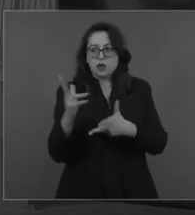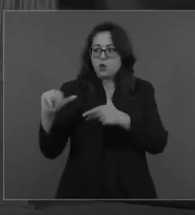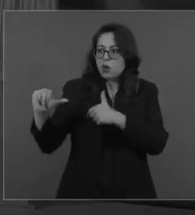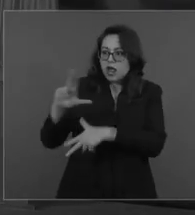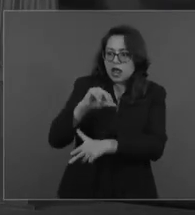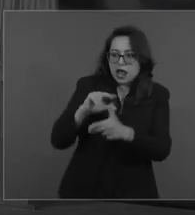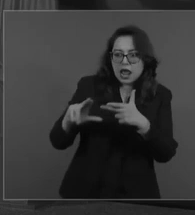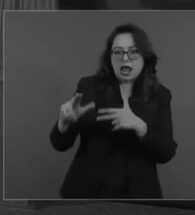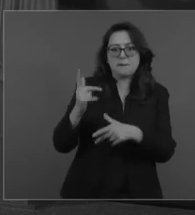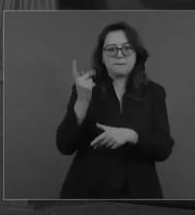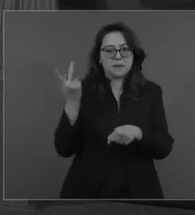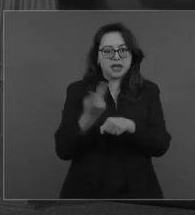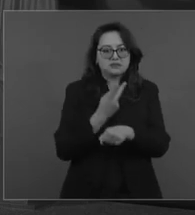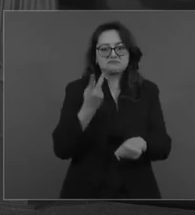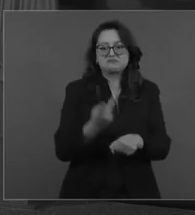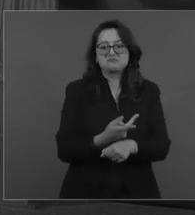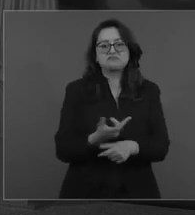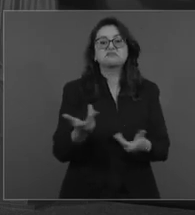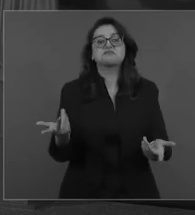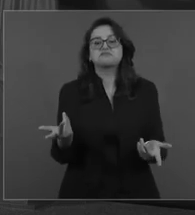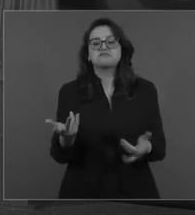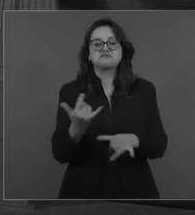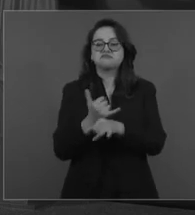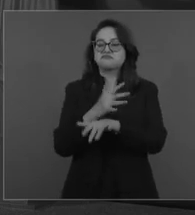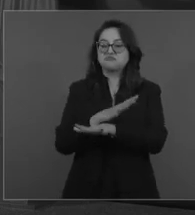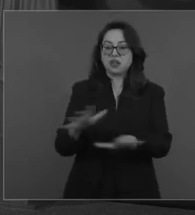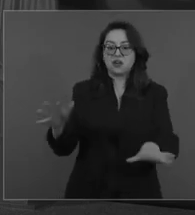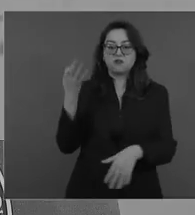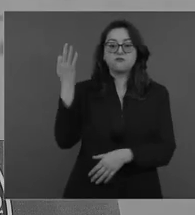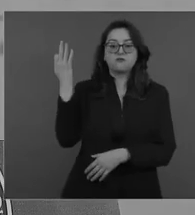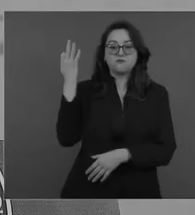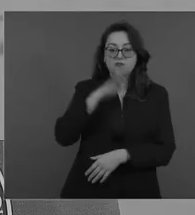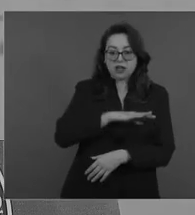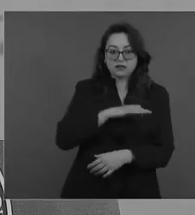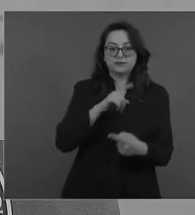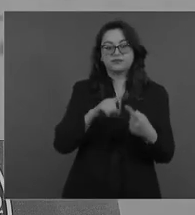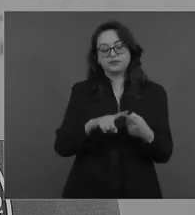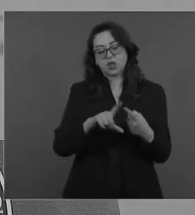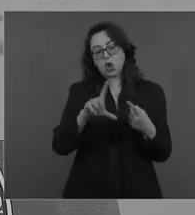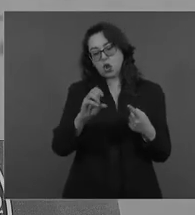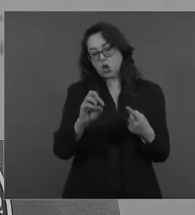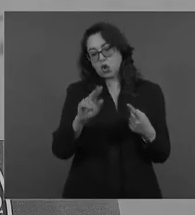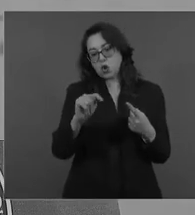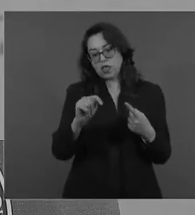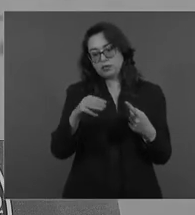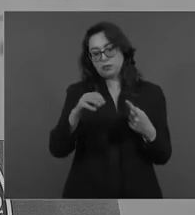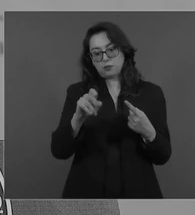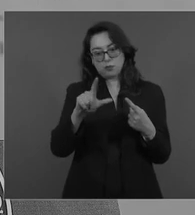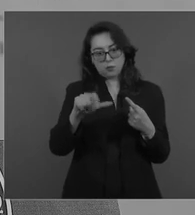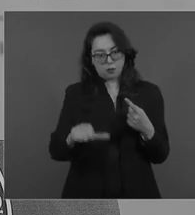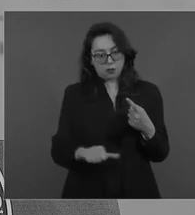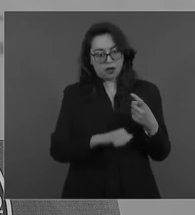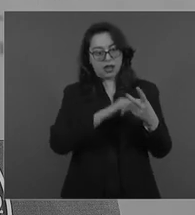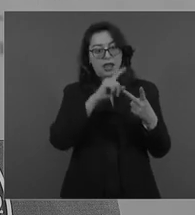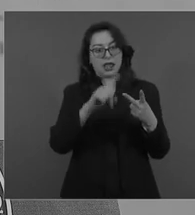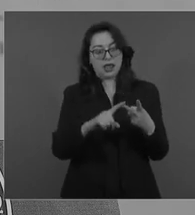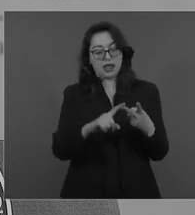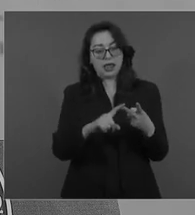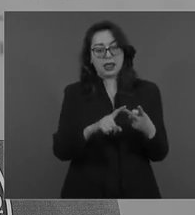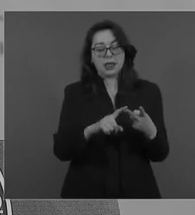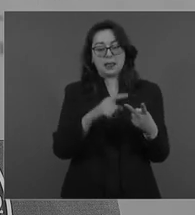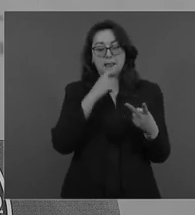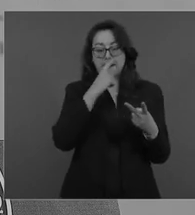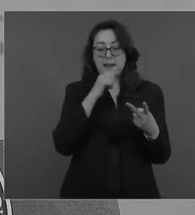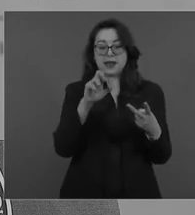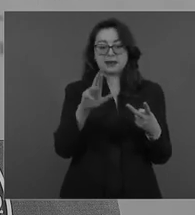y desinformación. A esta campaña también le entraron Carlos Loret de Mola, como lo acabamos de ver. Al día siguiente, Penilei